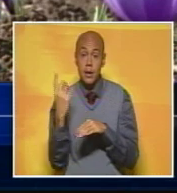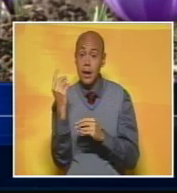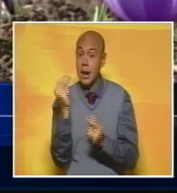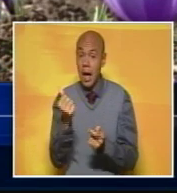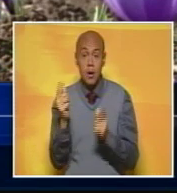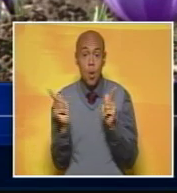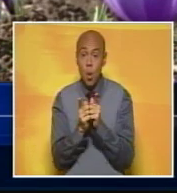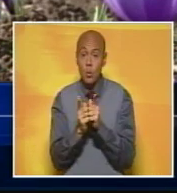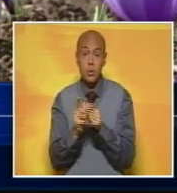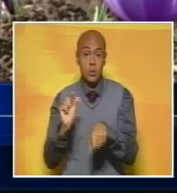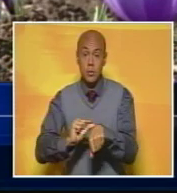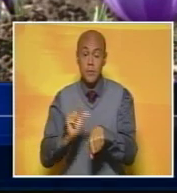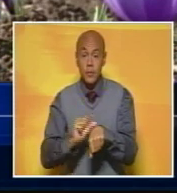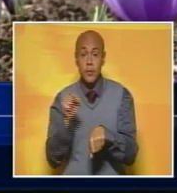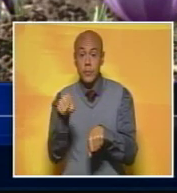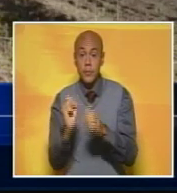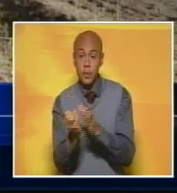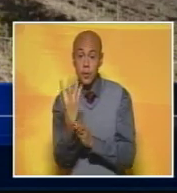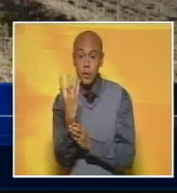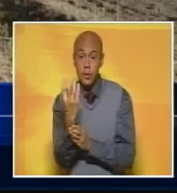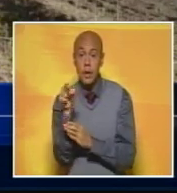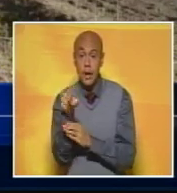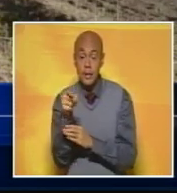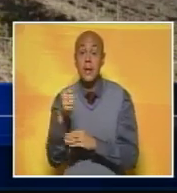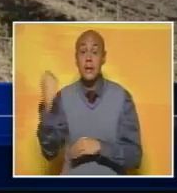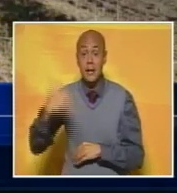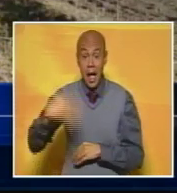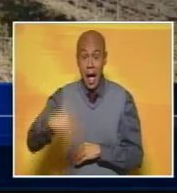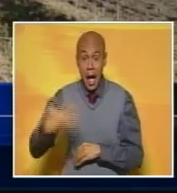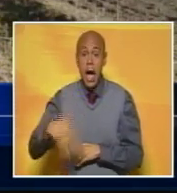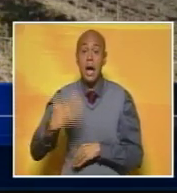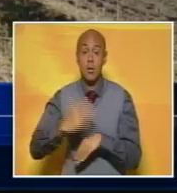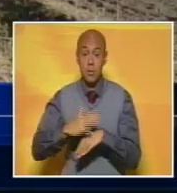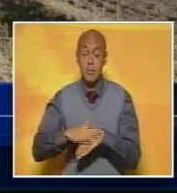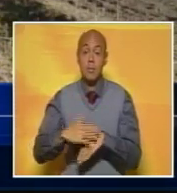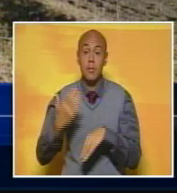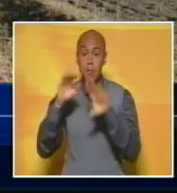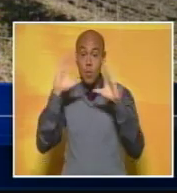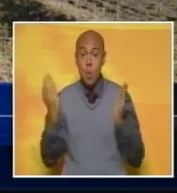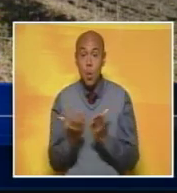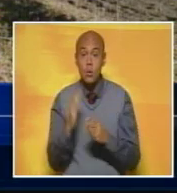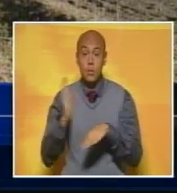un corto tiempo. La especia es la más cara del mundo, en parte porque